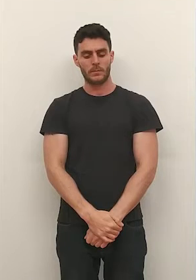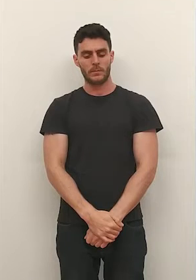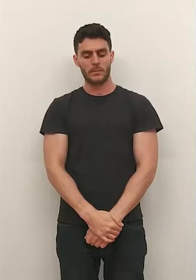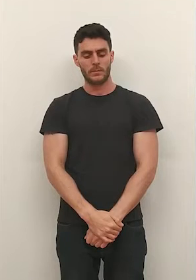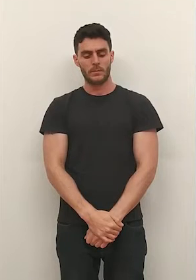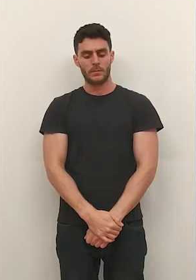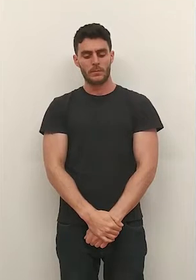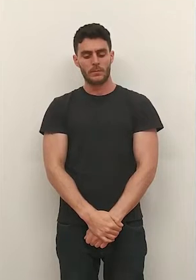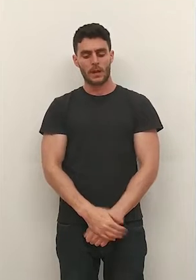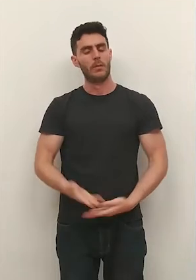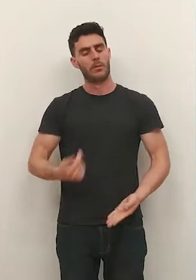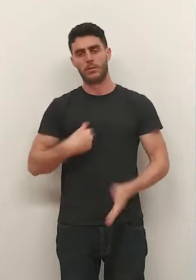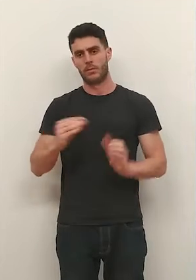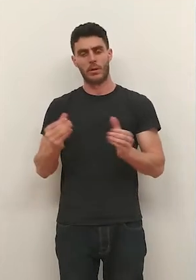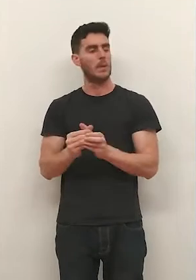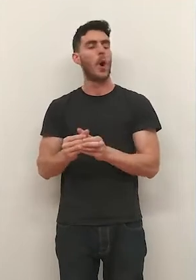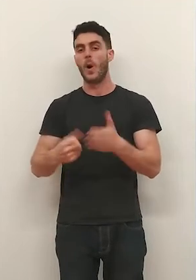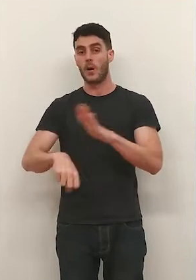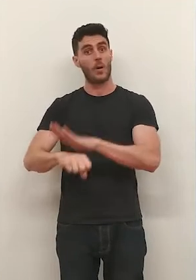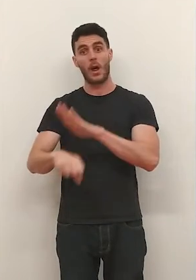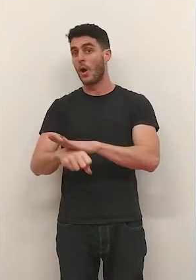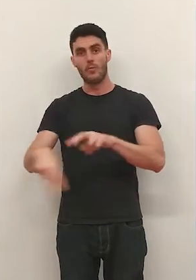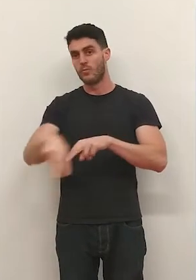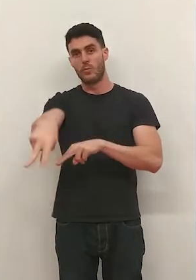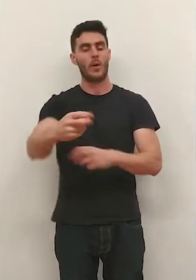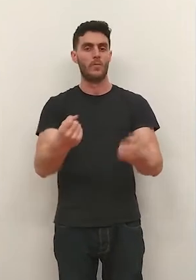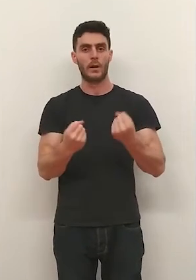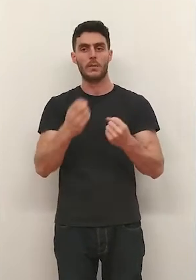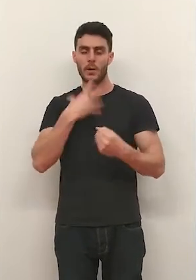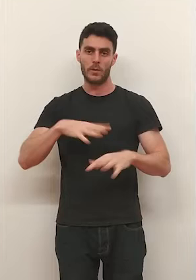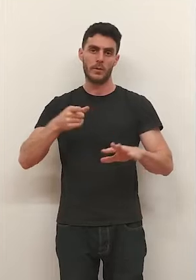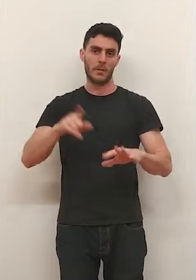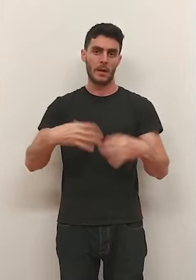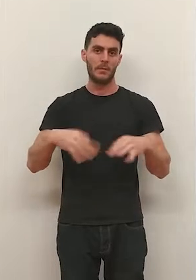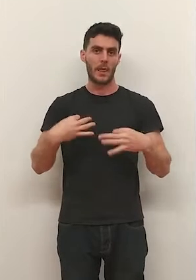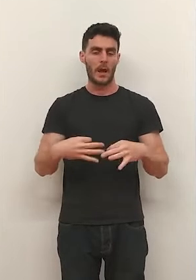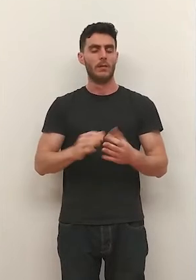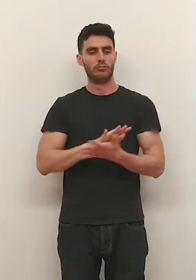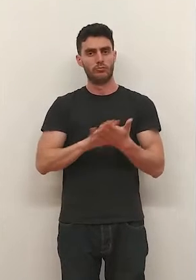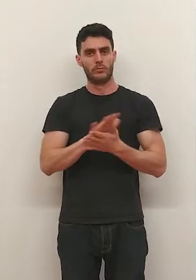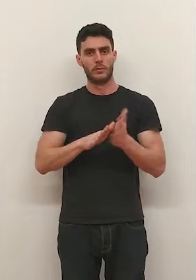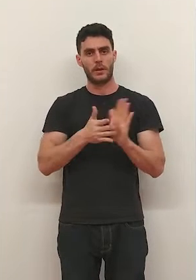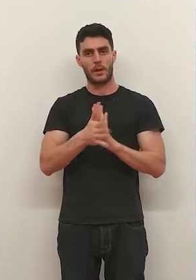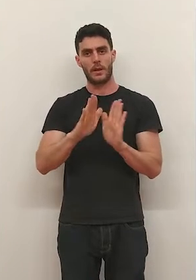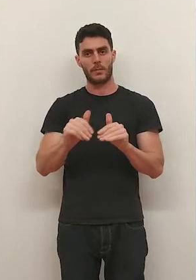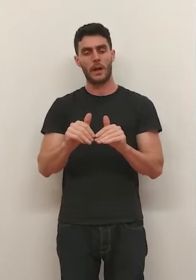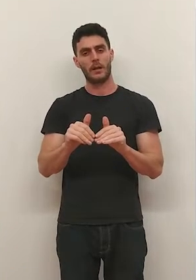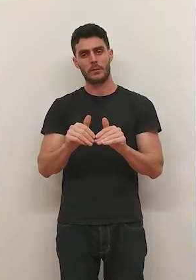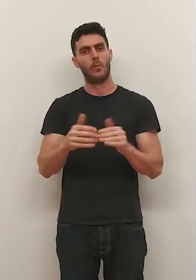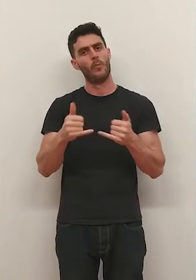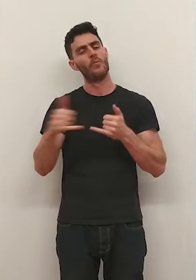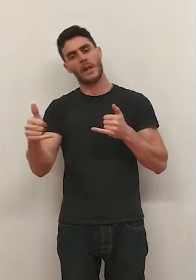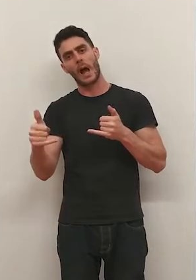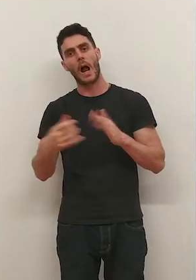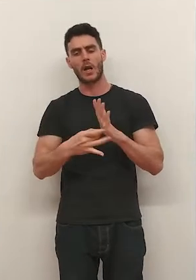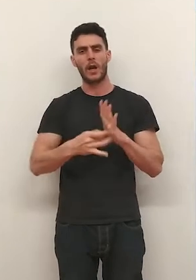Un equipo muy goleador, ¿no? muy ofensivo. Pero bueno, es cierto también lo que hablamos, ¿no? Al final no deja de ser un filial, que sí, mucho